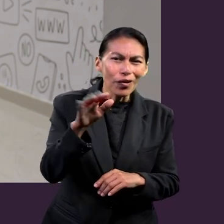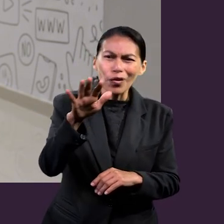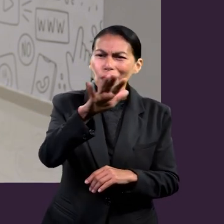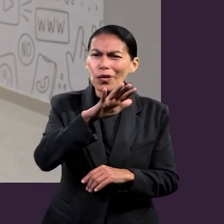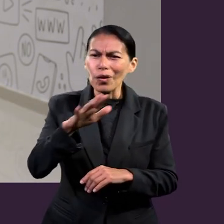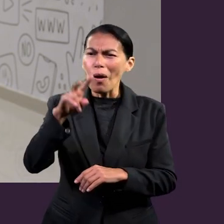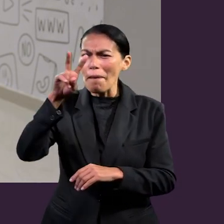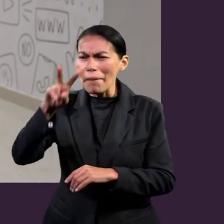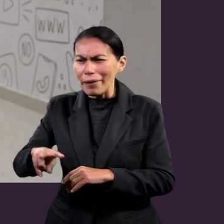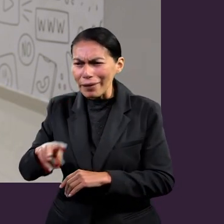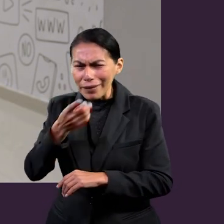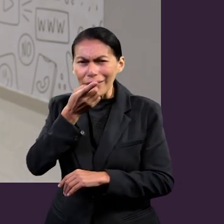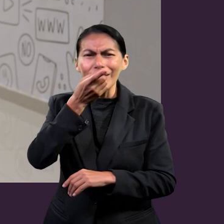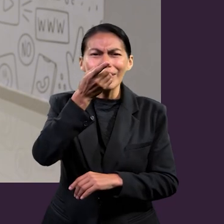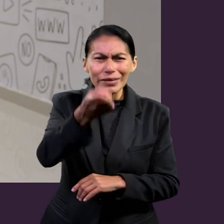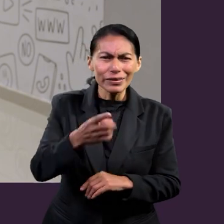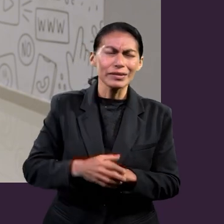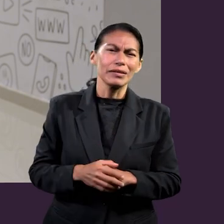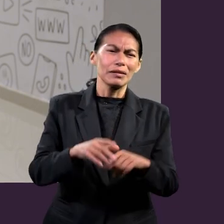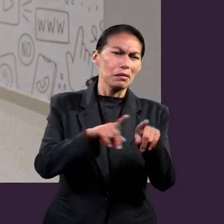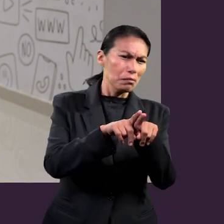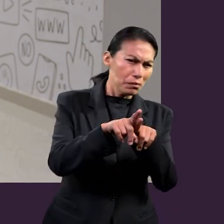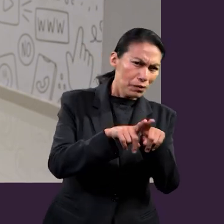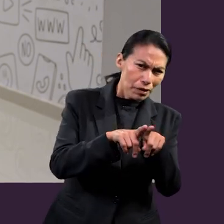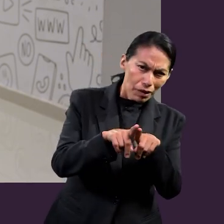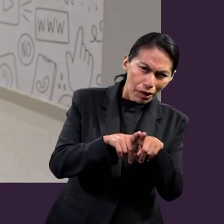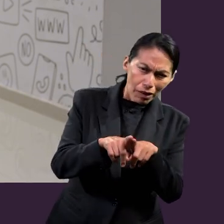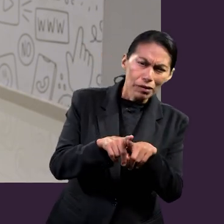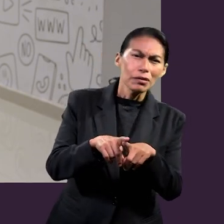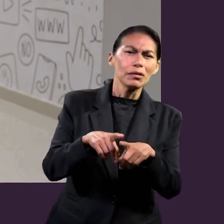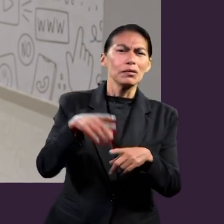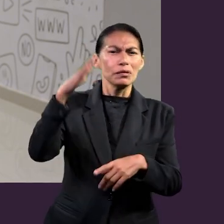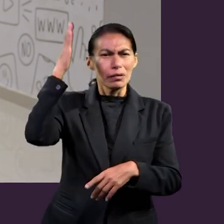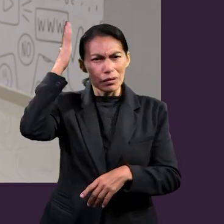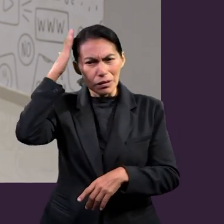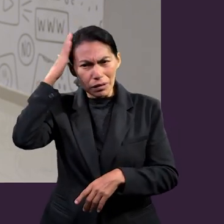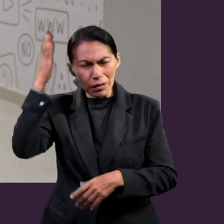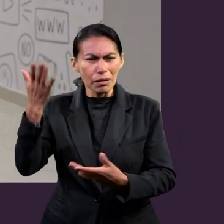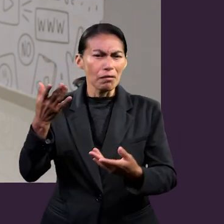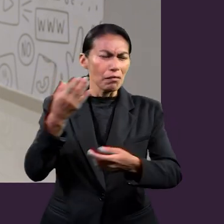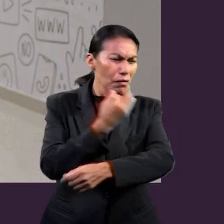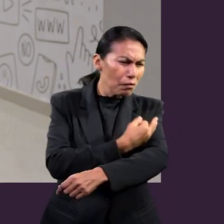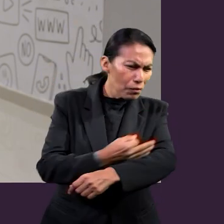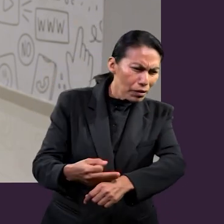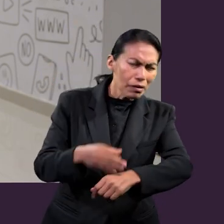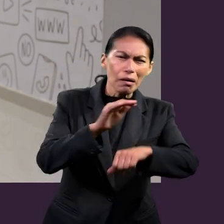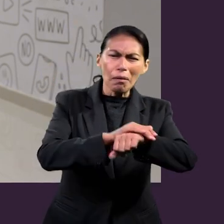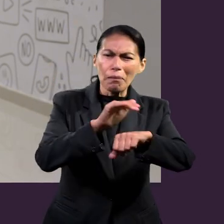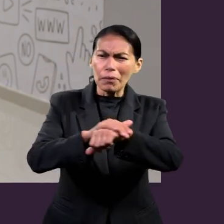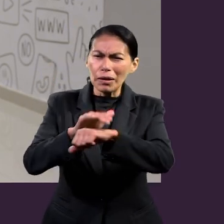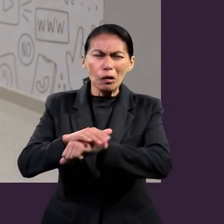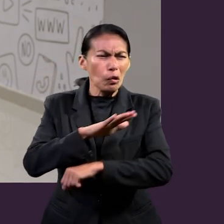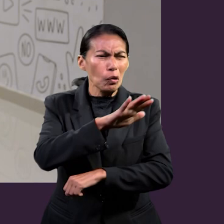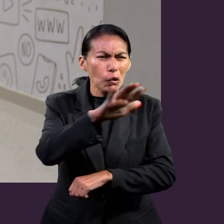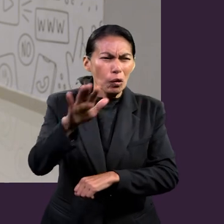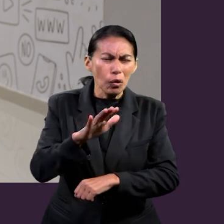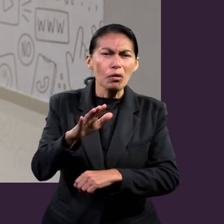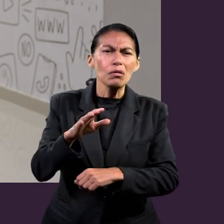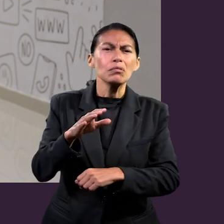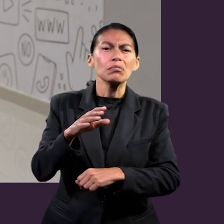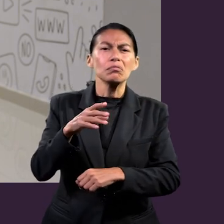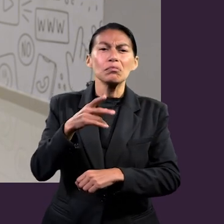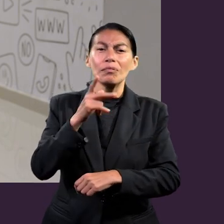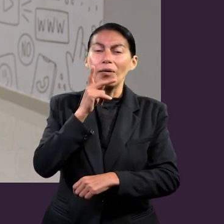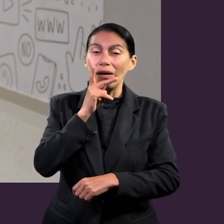nuestros hermanos, con nuestros igreces, con los amigos, con todo mundo. Y